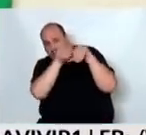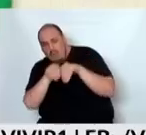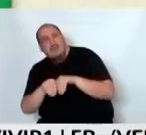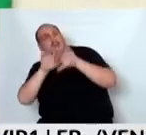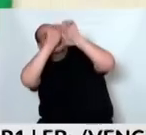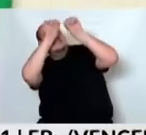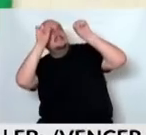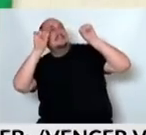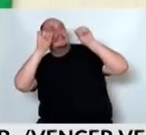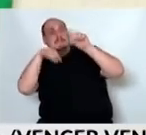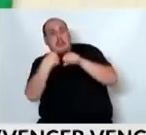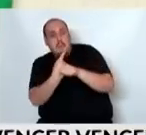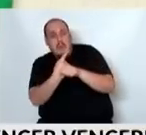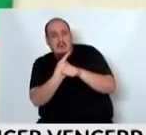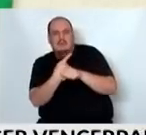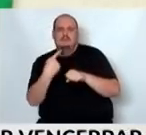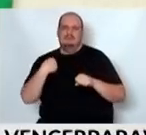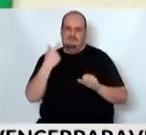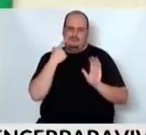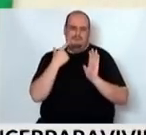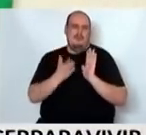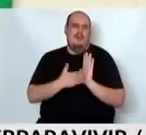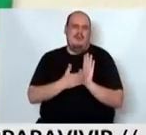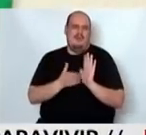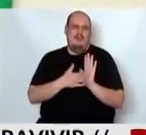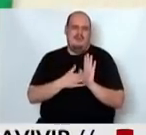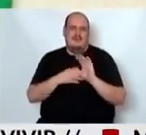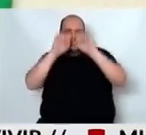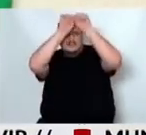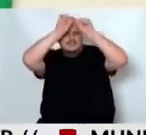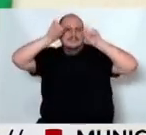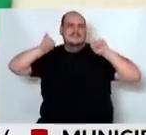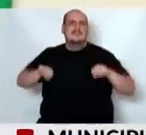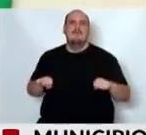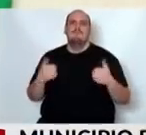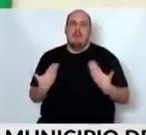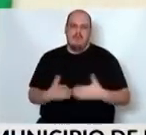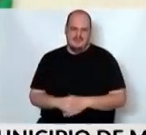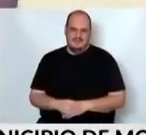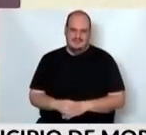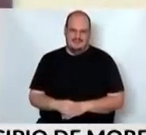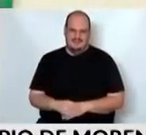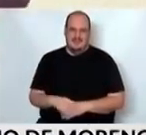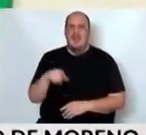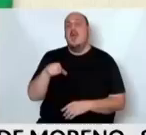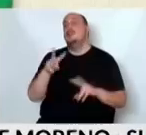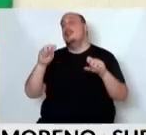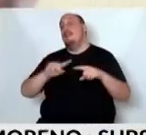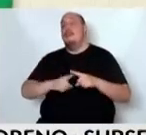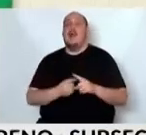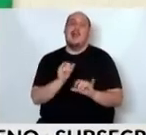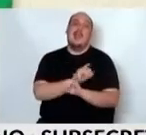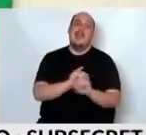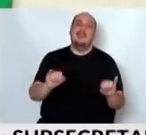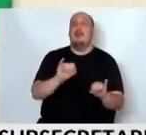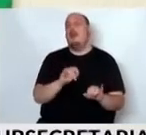Yo soy la prueba, un montón de gente que ha estado en este programa es la prueba de que sí se puede y que esto no es un mensaje político, ni es